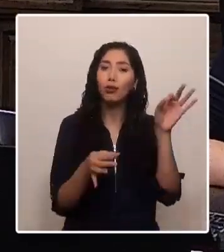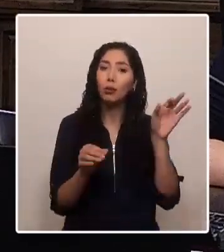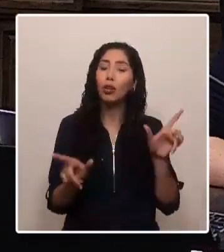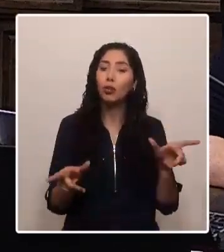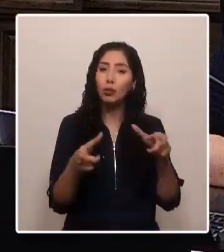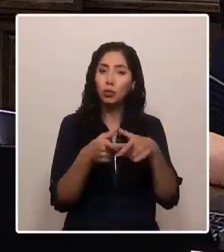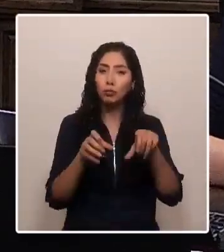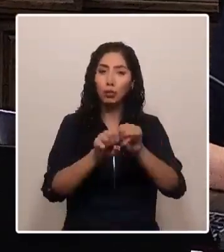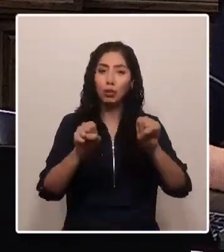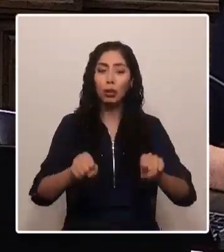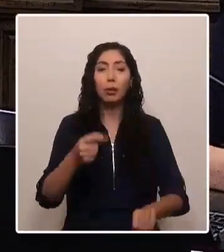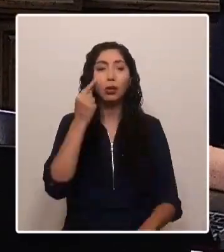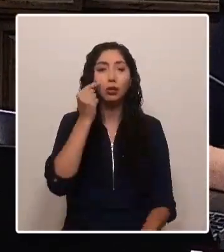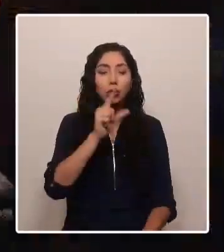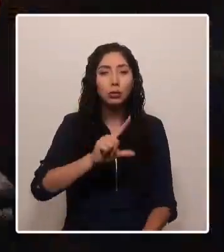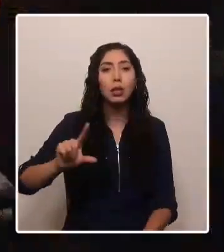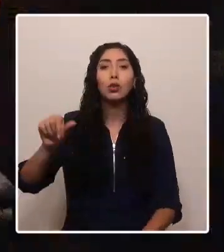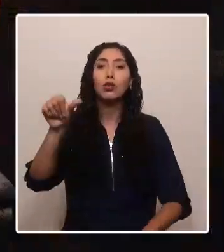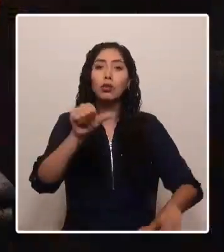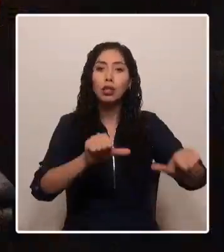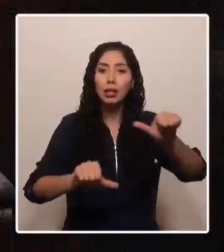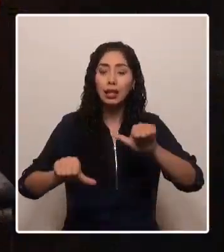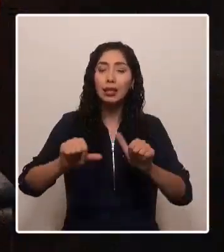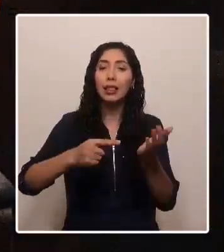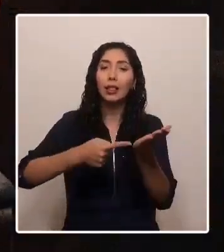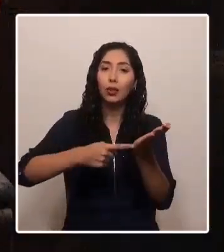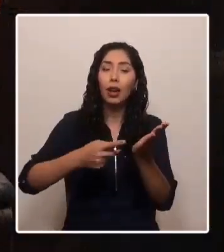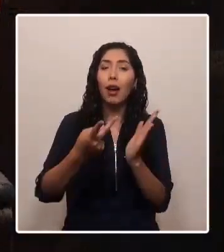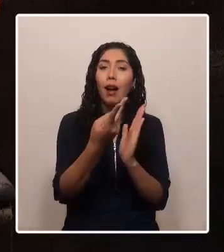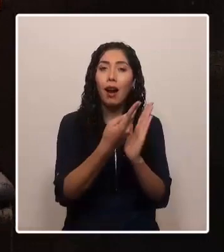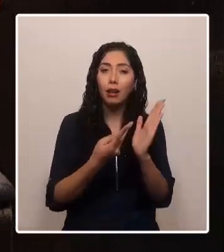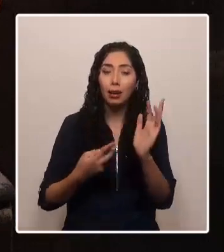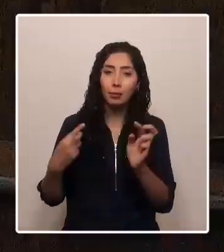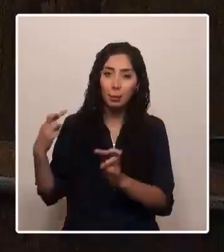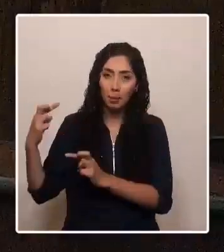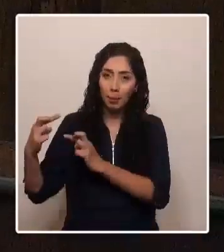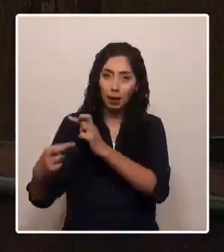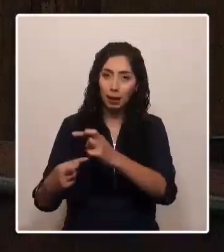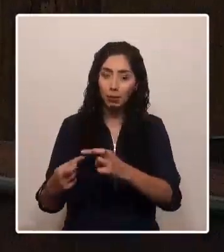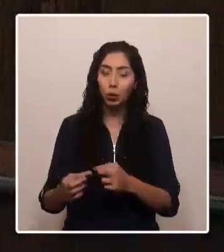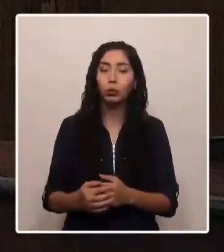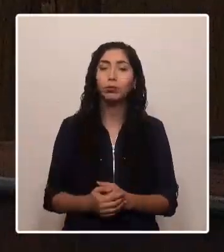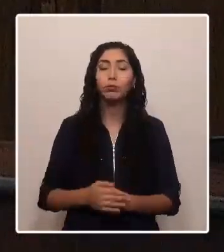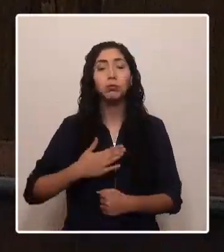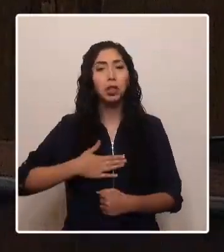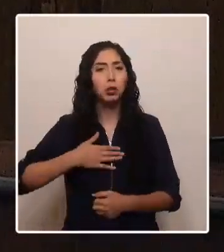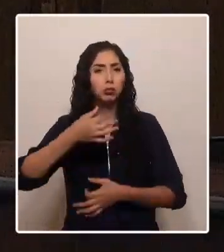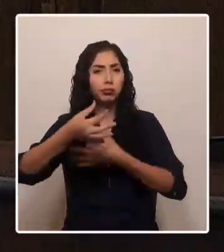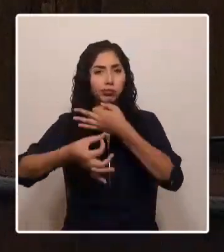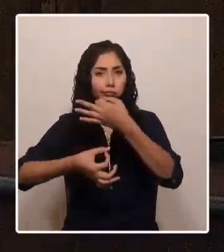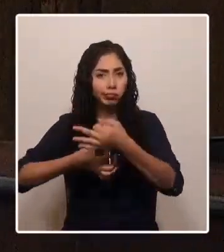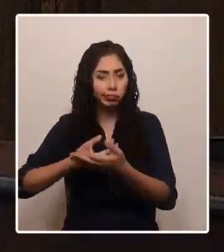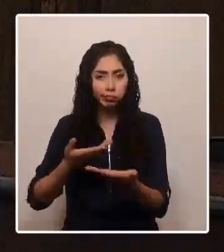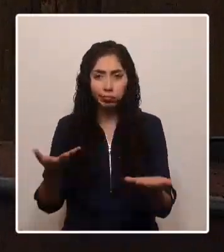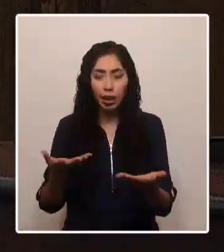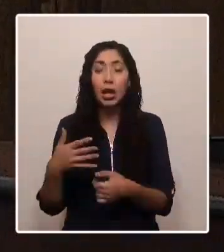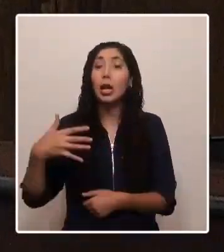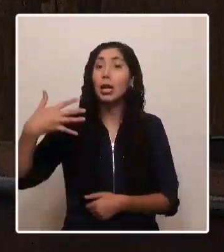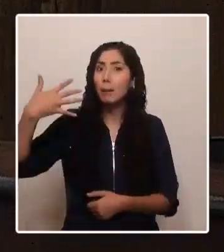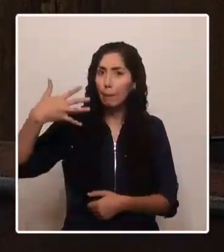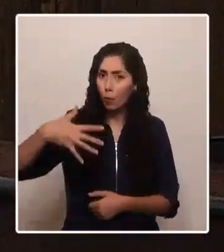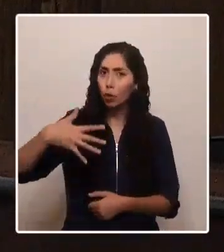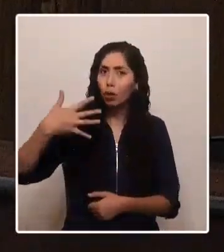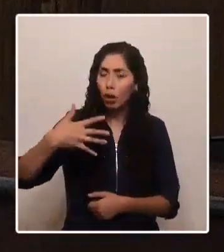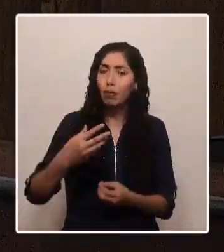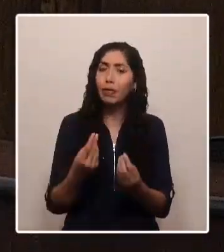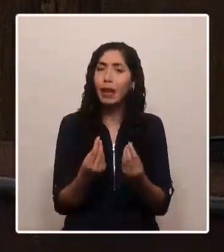de Conocimiento, Ciencia, Tecnología, Arte y Patrimonio. Quiero manifestar frente a ustedes la importancia y la calidad